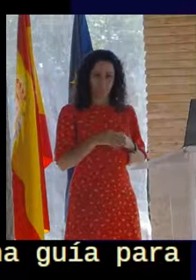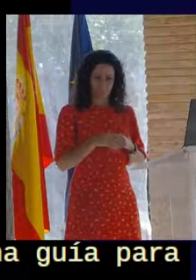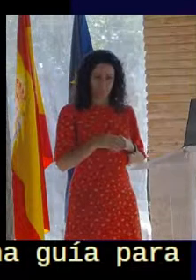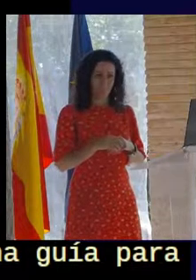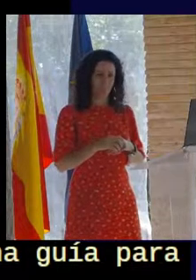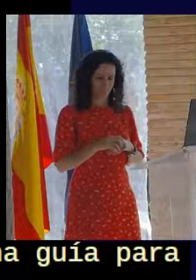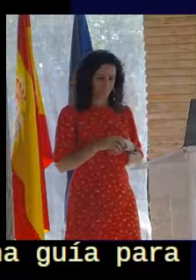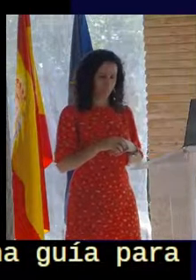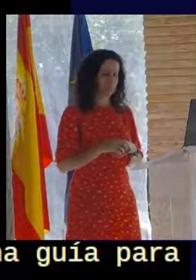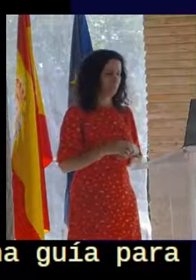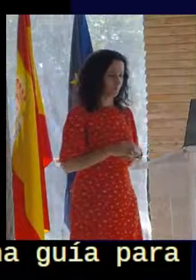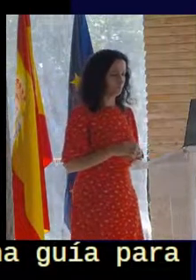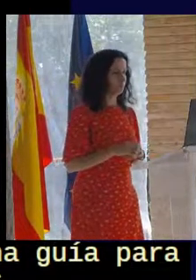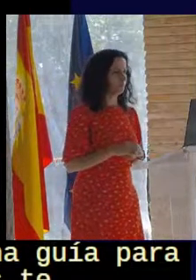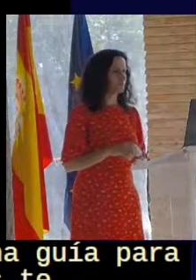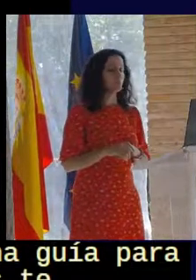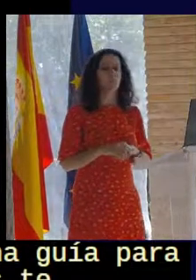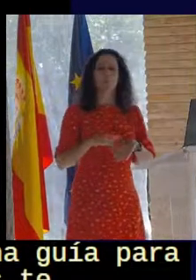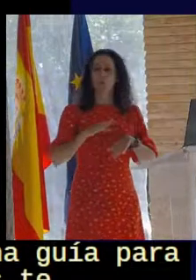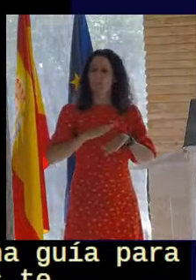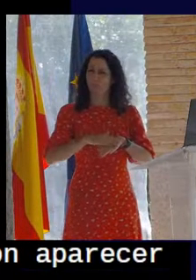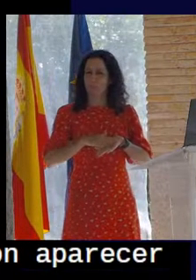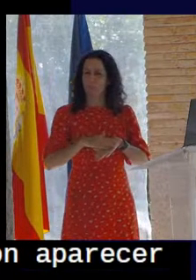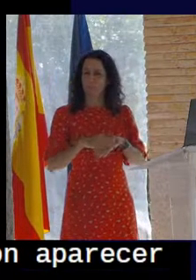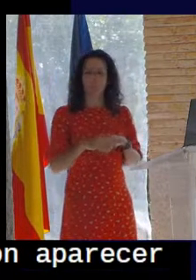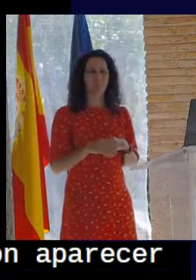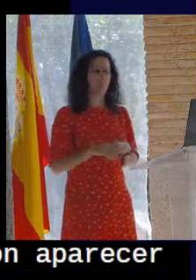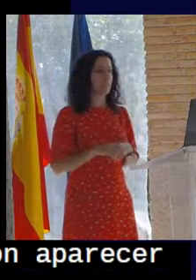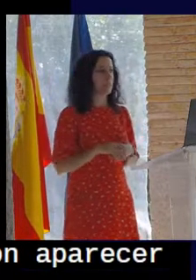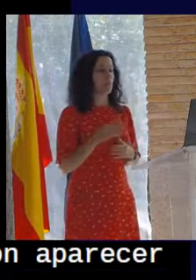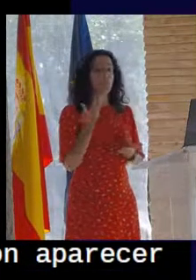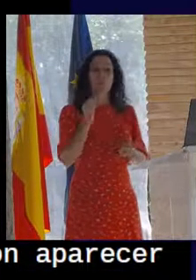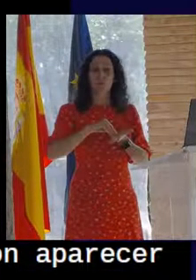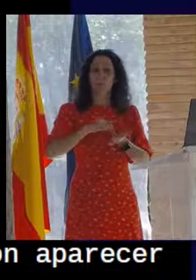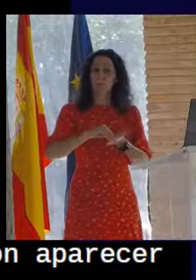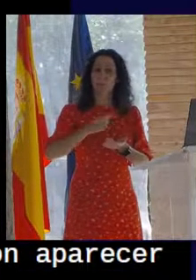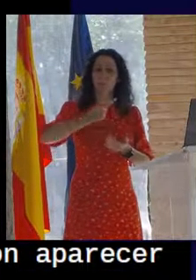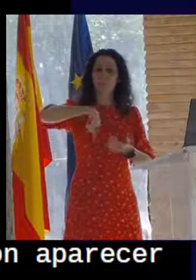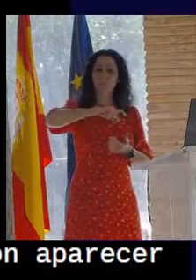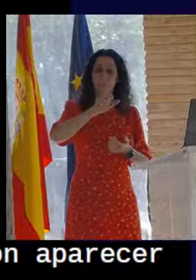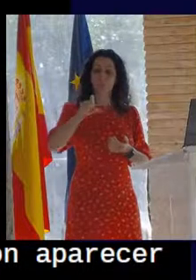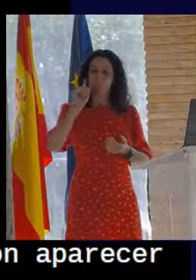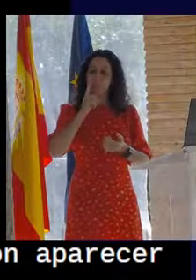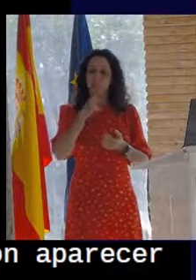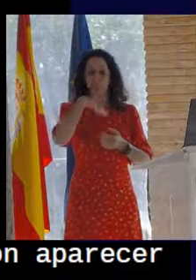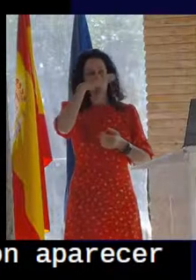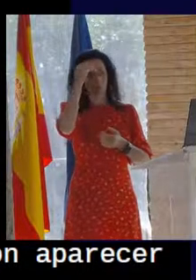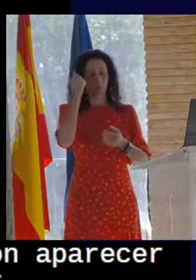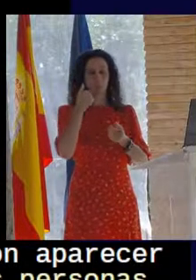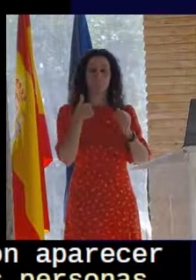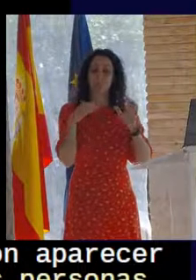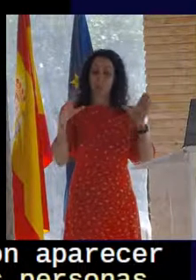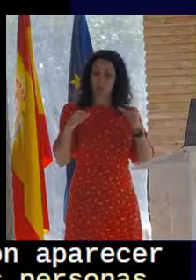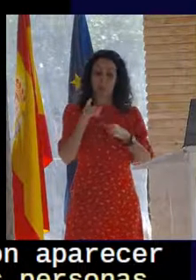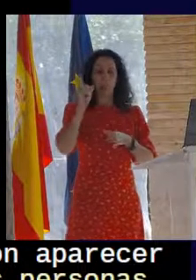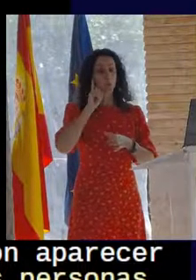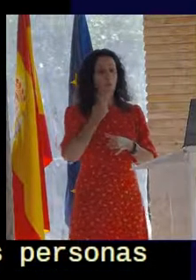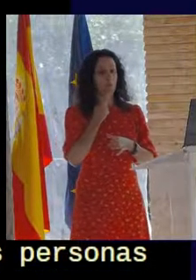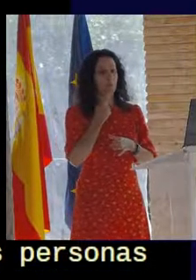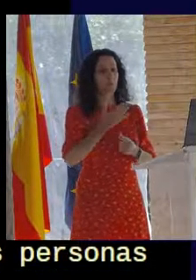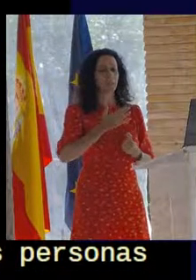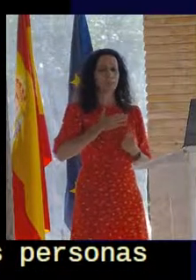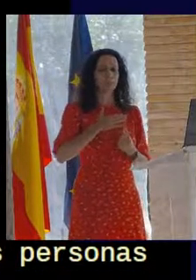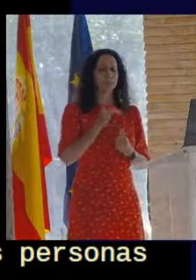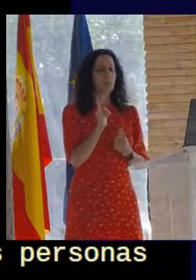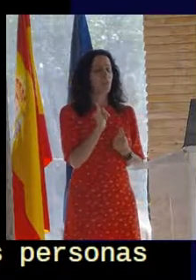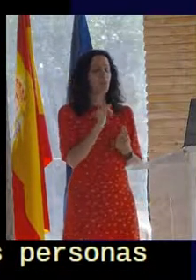escuchar a las personas sordas por decirlo así hay que escuchar porque muchísimas veces las personas nos olvidamos